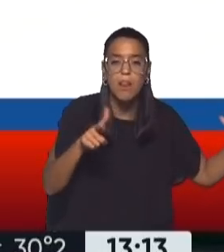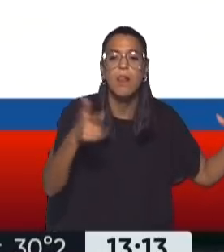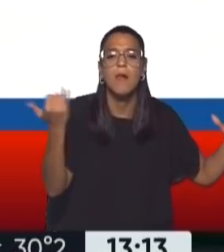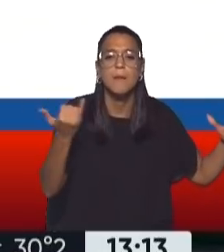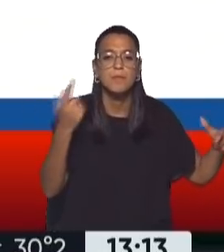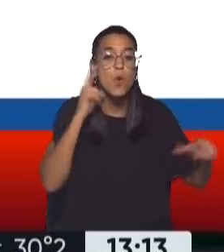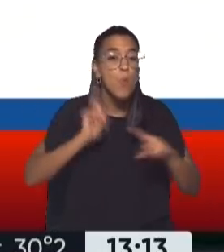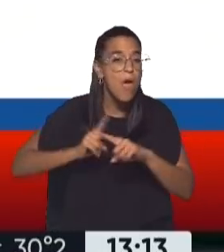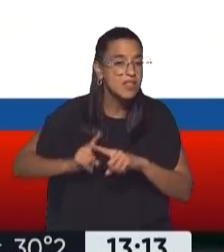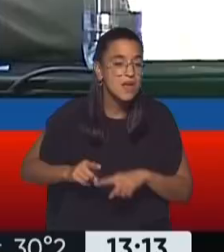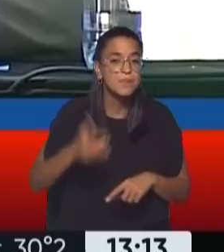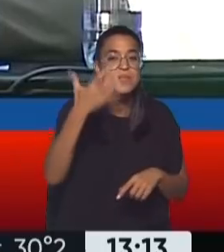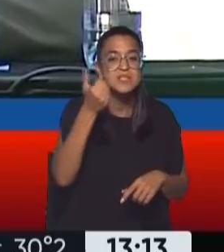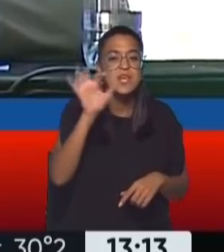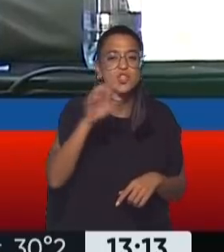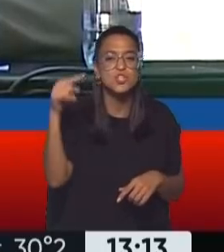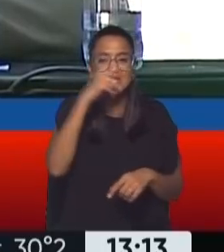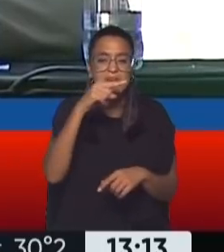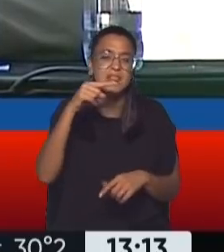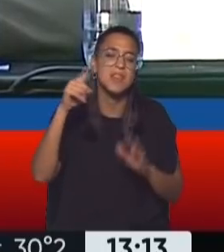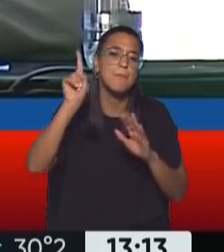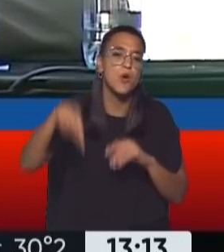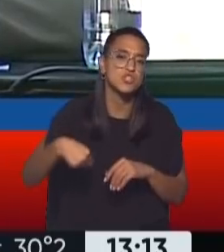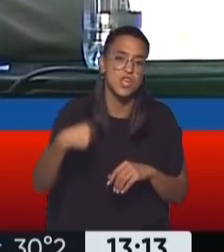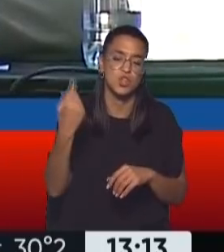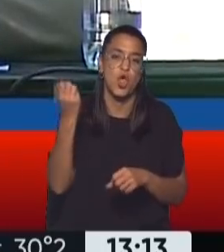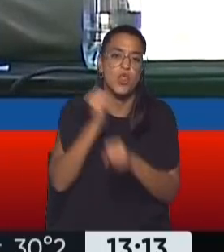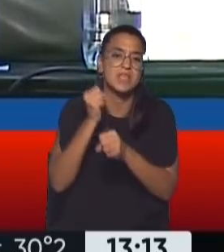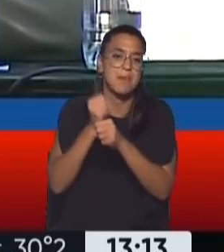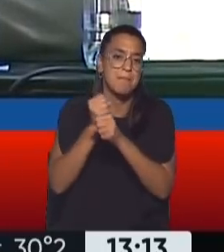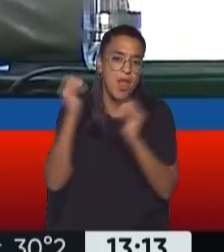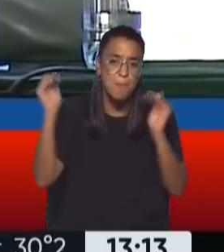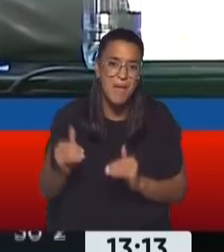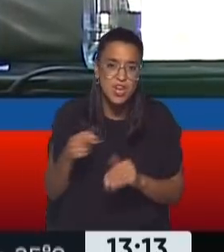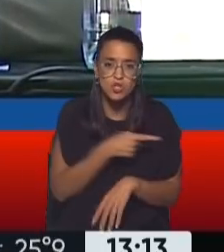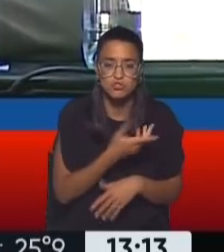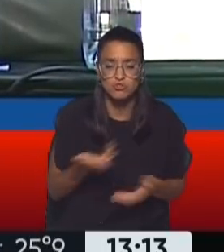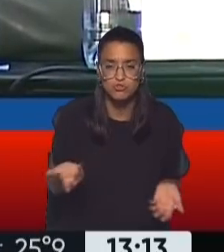estoy haciendo las cuentas, 6 o 7 puntos menos de desempleo con Cristina.